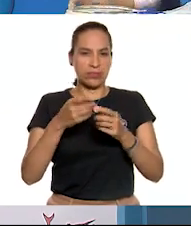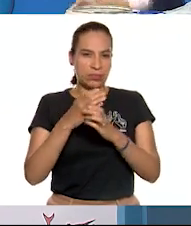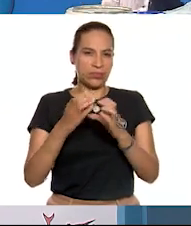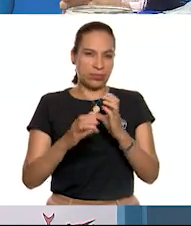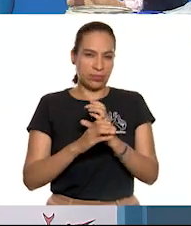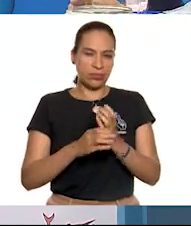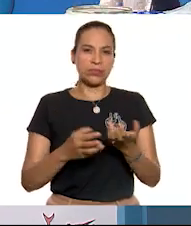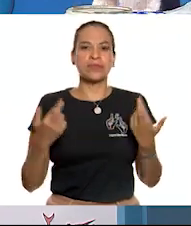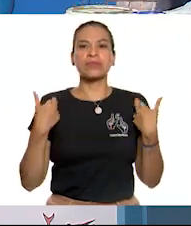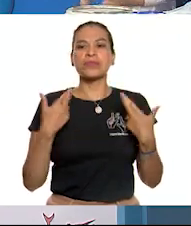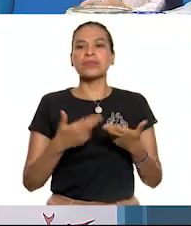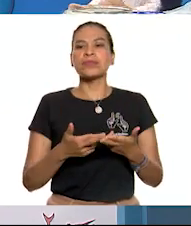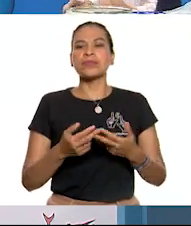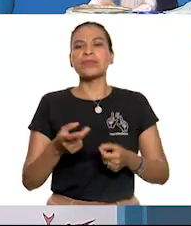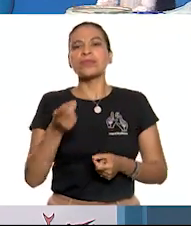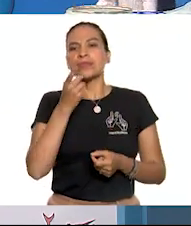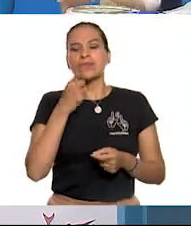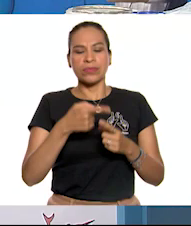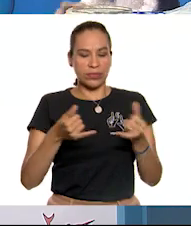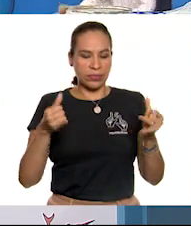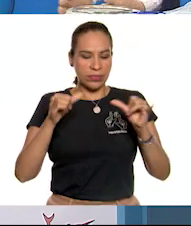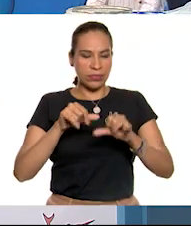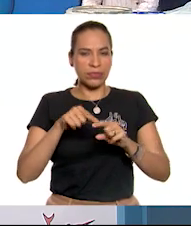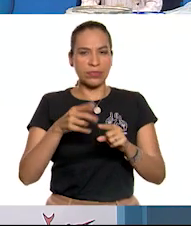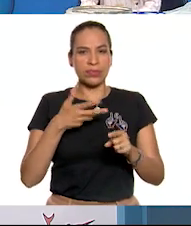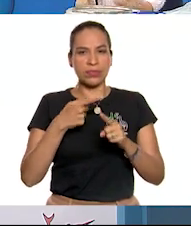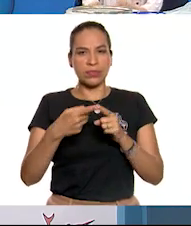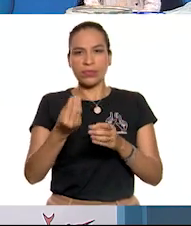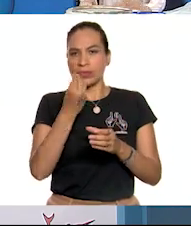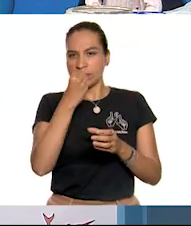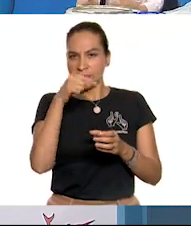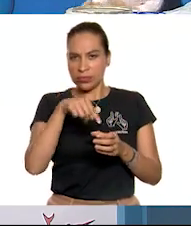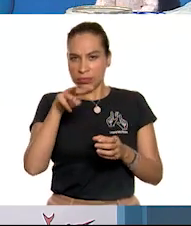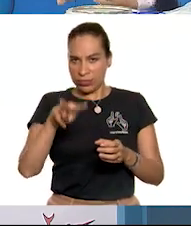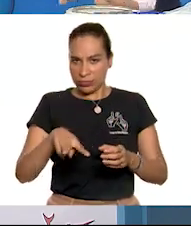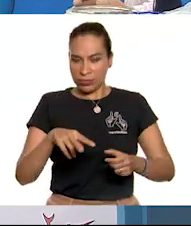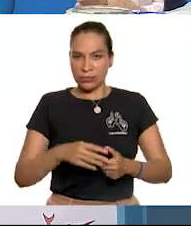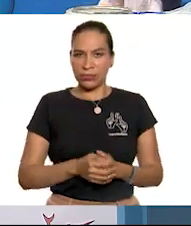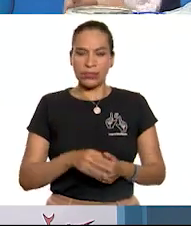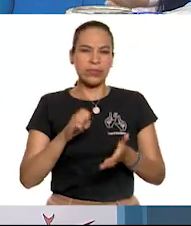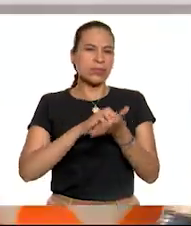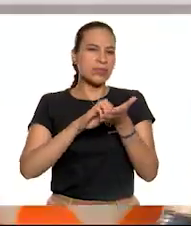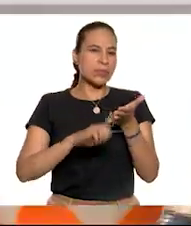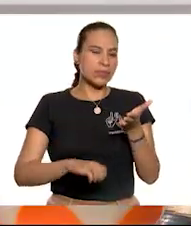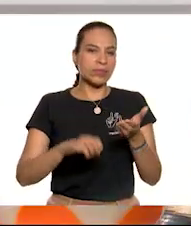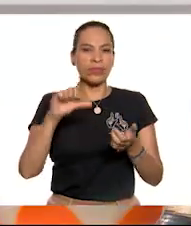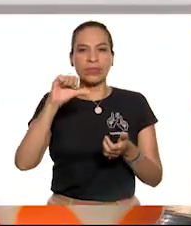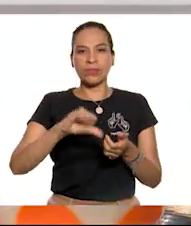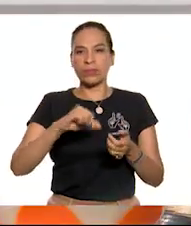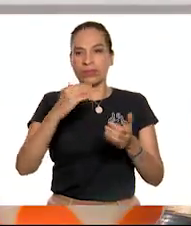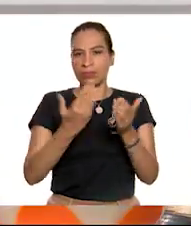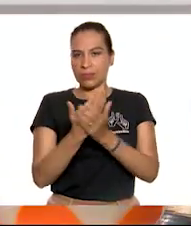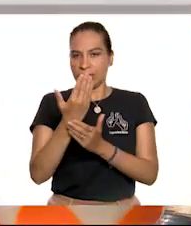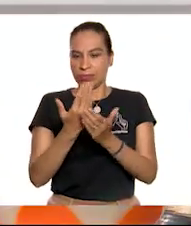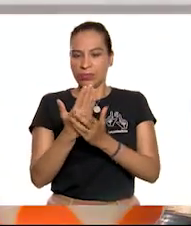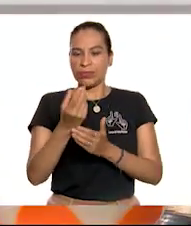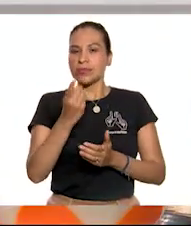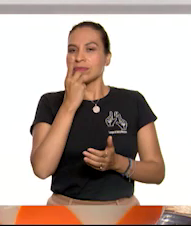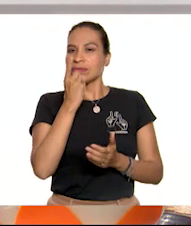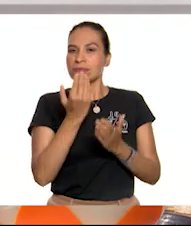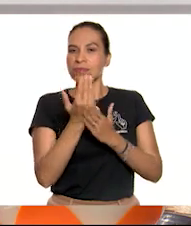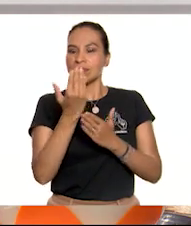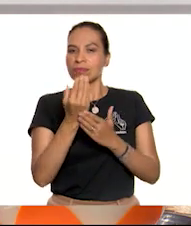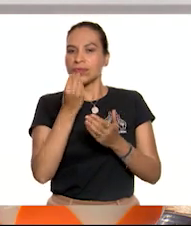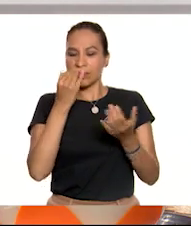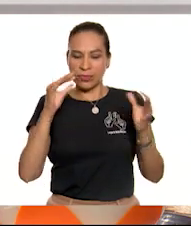sustancias. Maestra, dime, Ale. Las mezclas están en los alimentos, ¿verdad? Por Así ejemplo, es. Hoy por la mañana desayuné